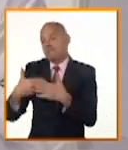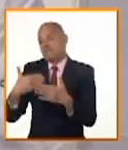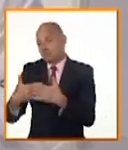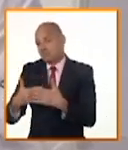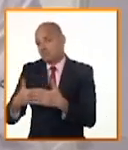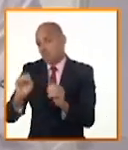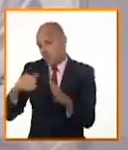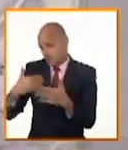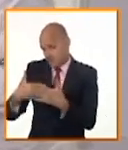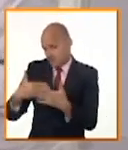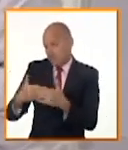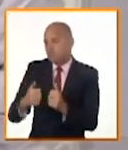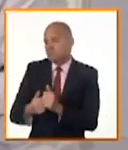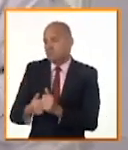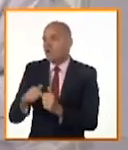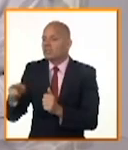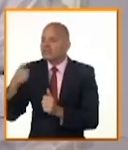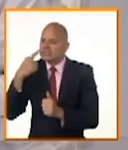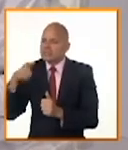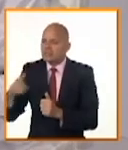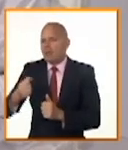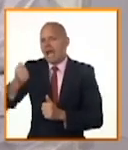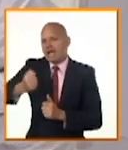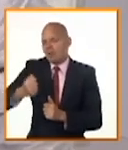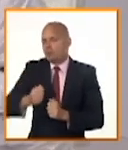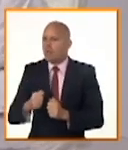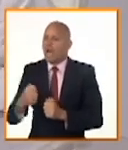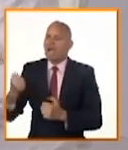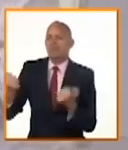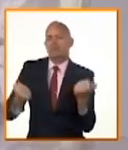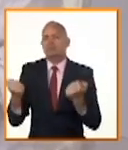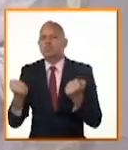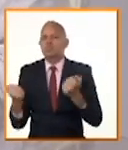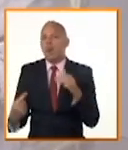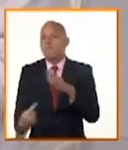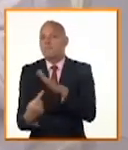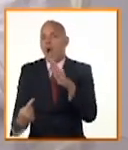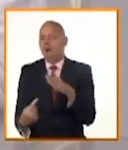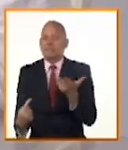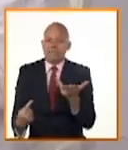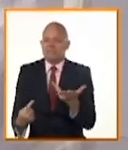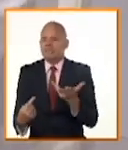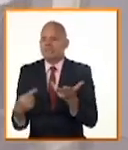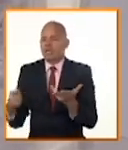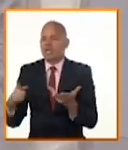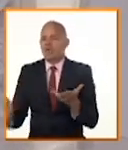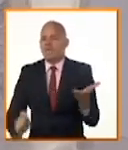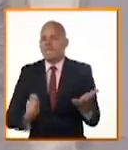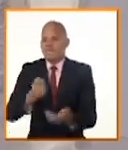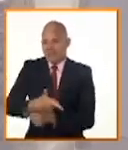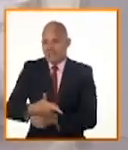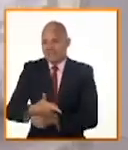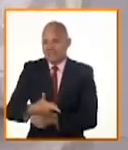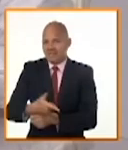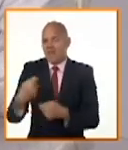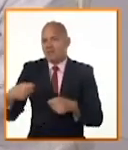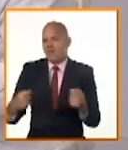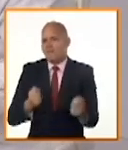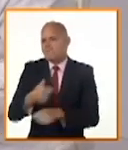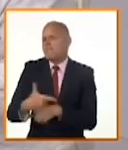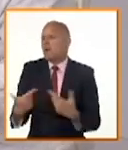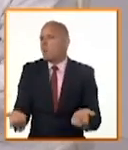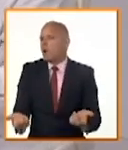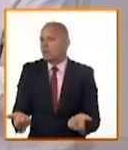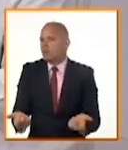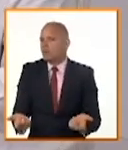100 pesos 200 pesos menos de esa Caja Chica se le entrega al chofer y va y paga y ese ese tiquecito de la